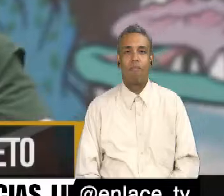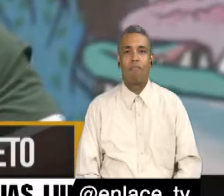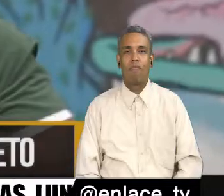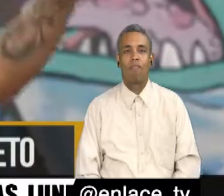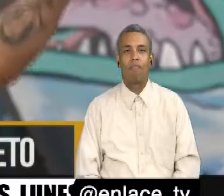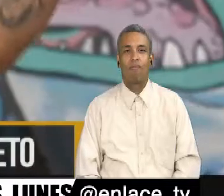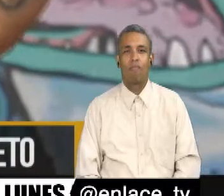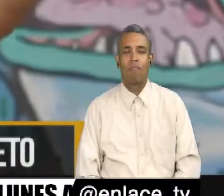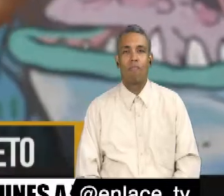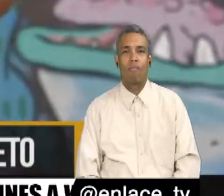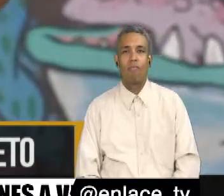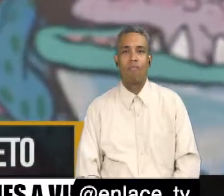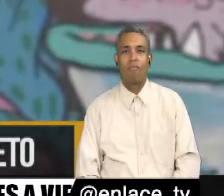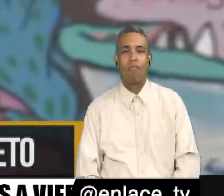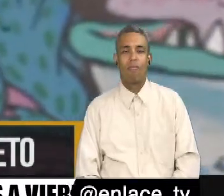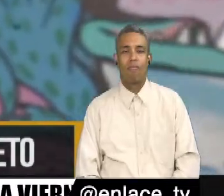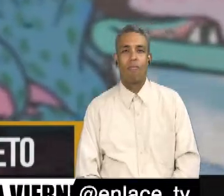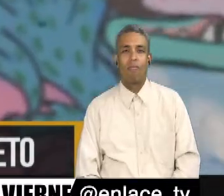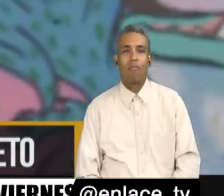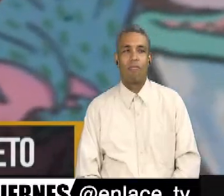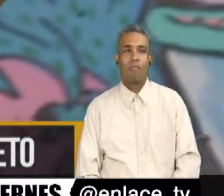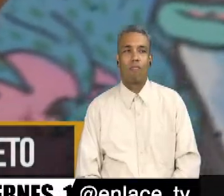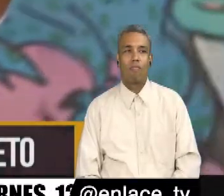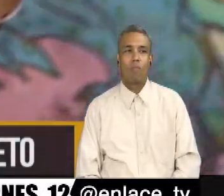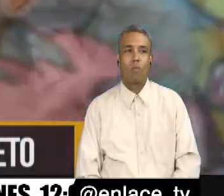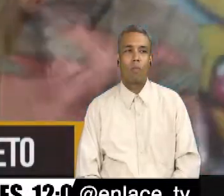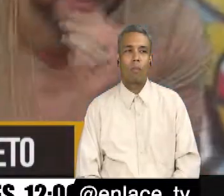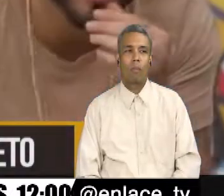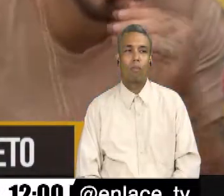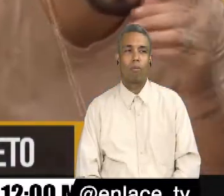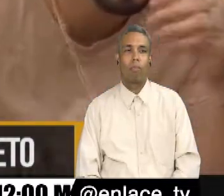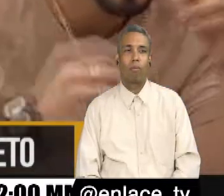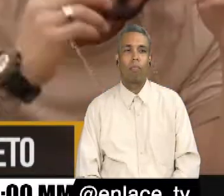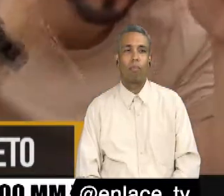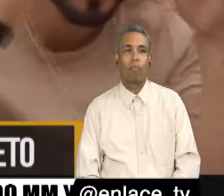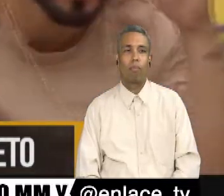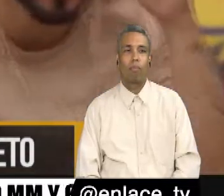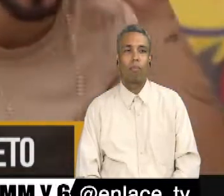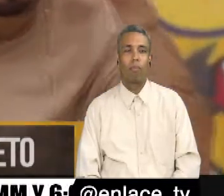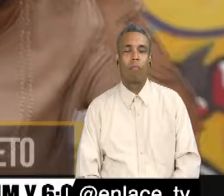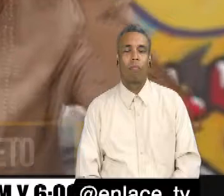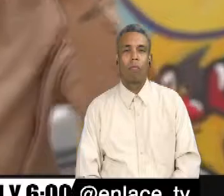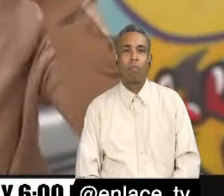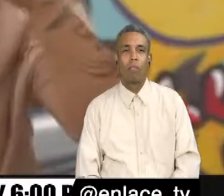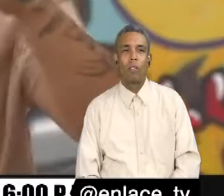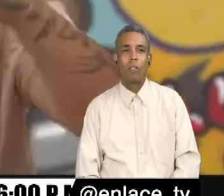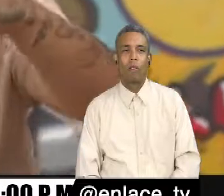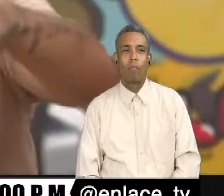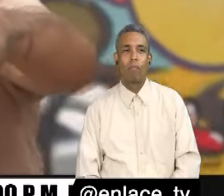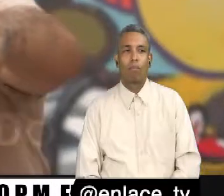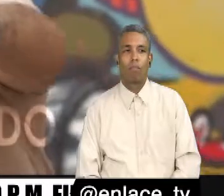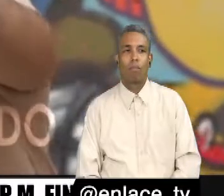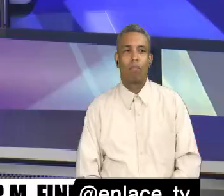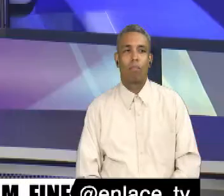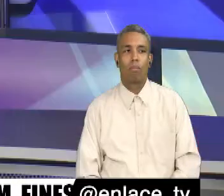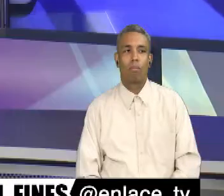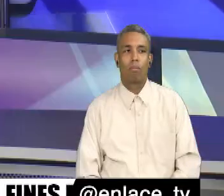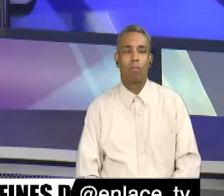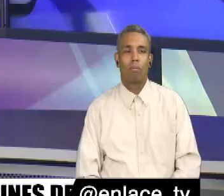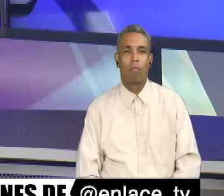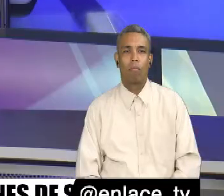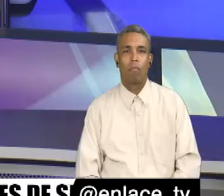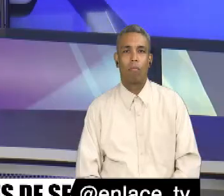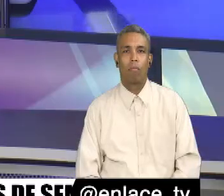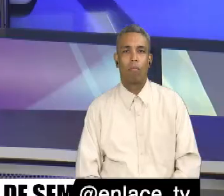Y el brother DJ Diego, sección 22, representando de medallo para